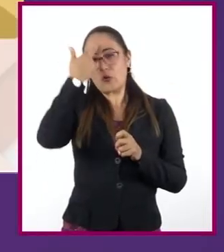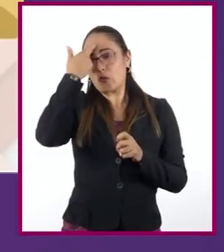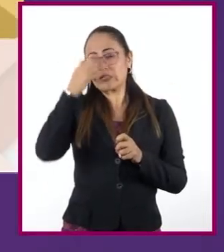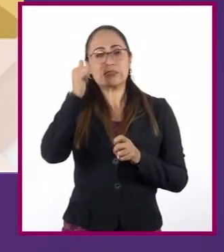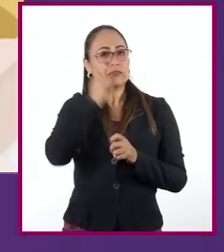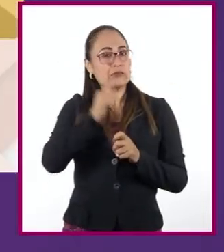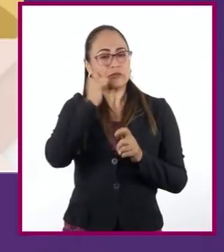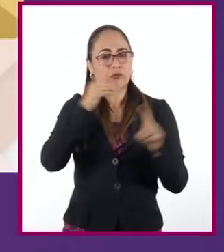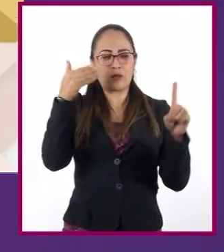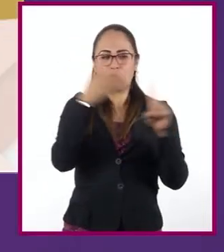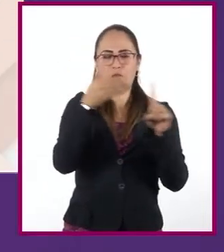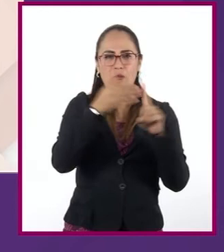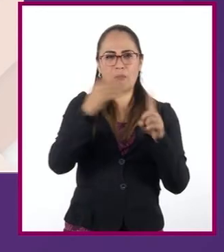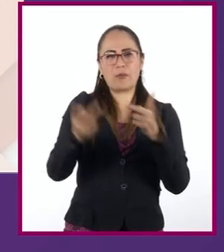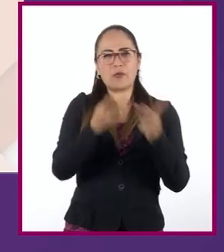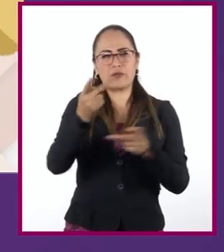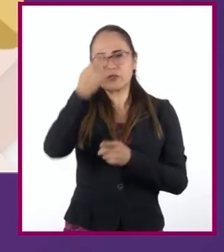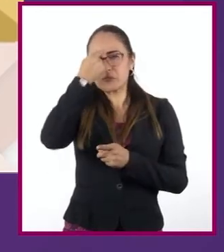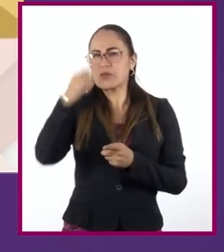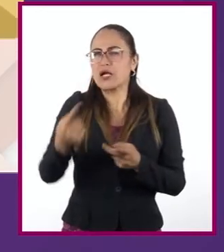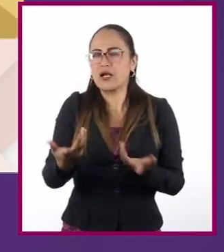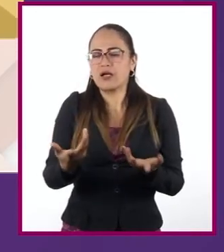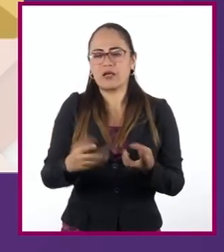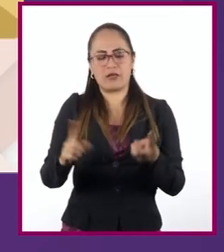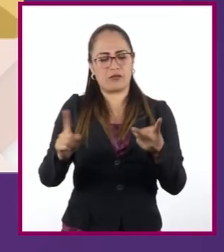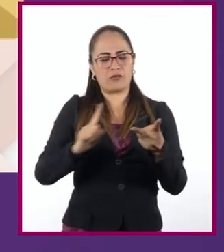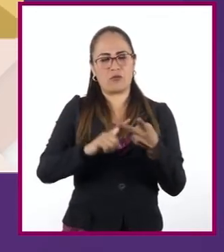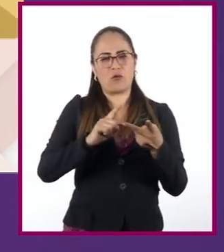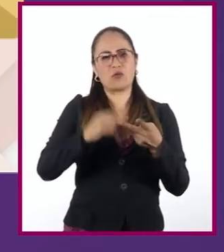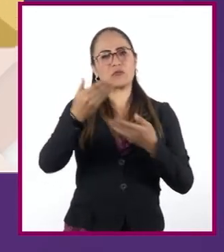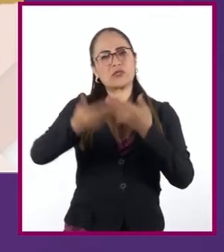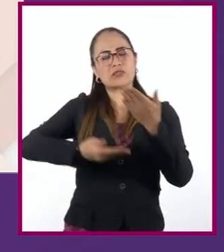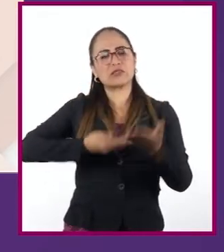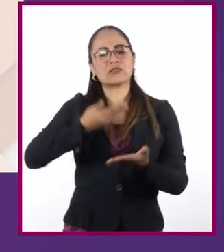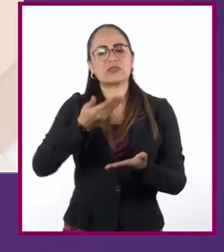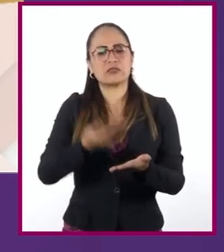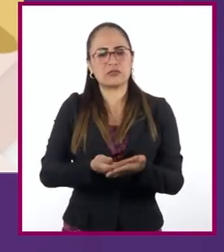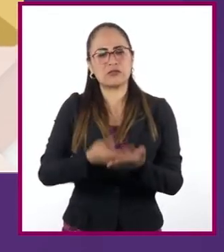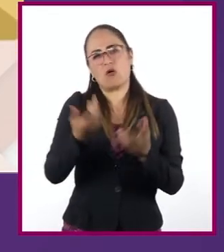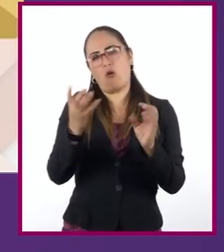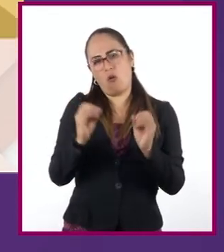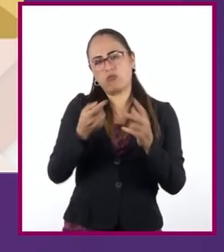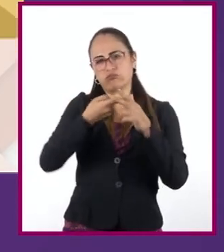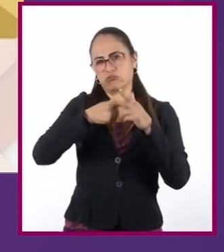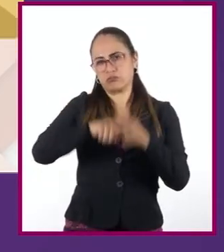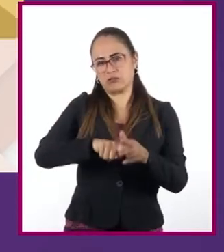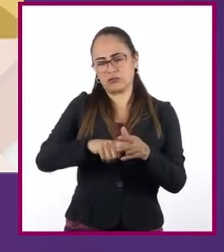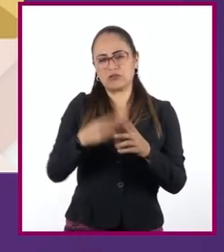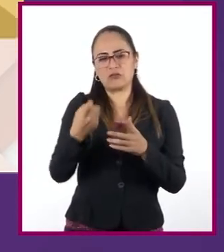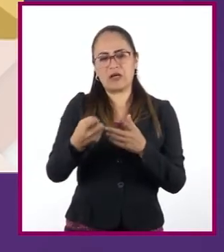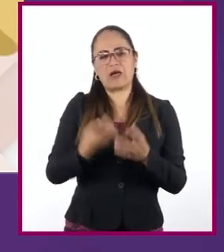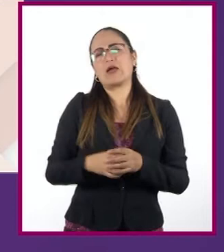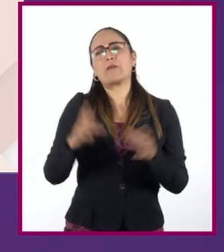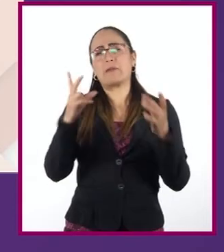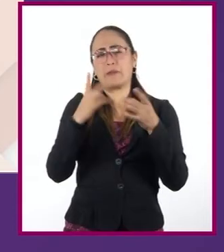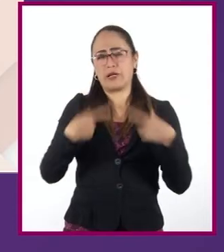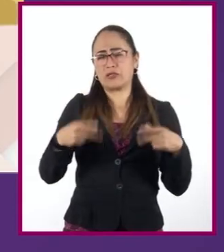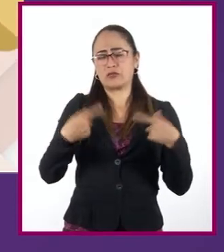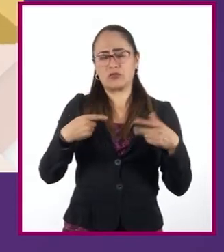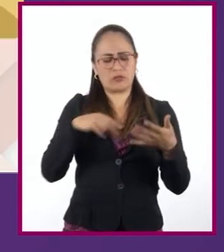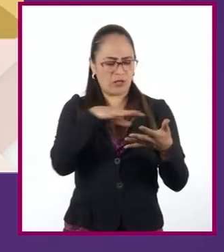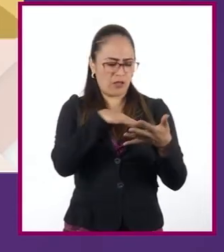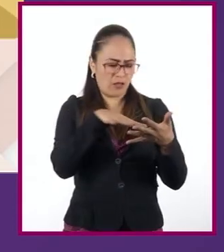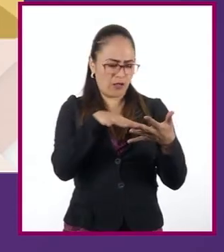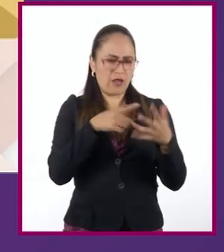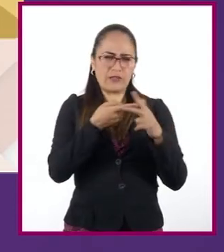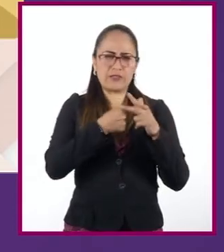el objetivo de la encuesta. Presentación. Deben incluir en ella información que le permita al lector